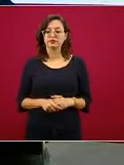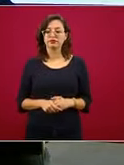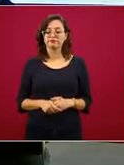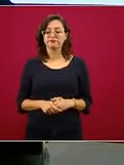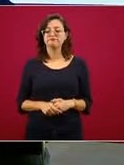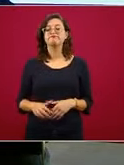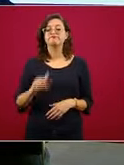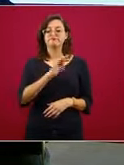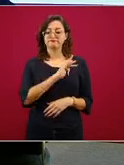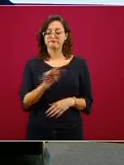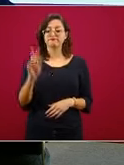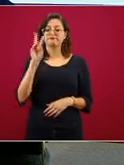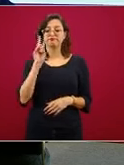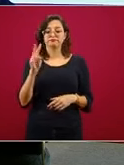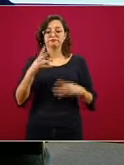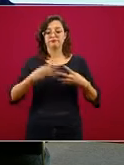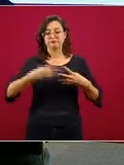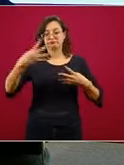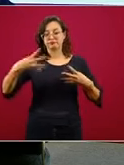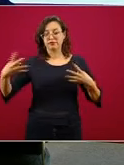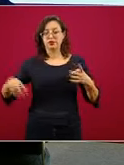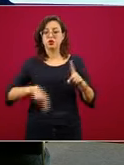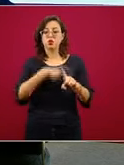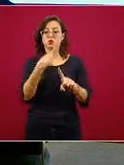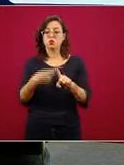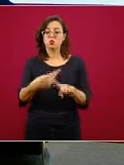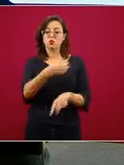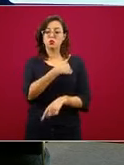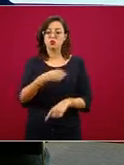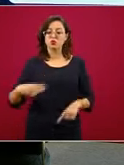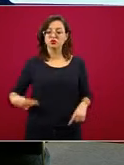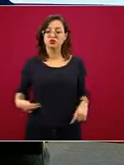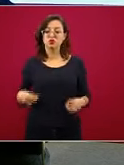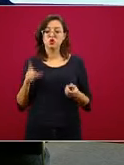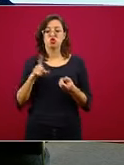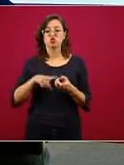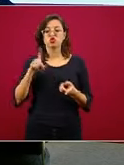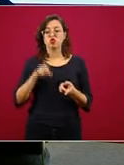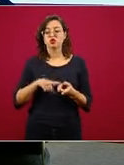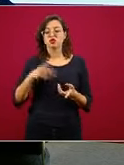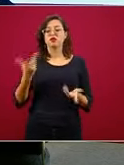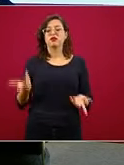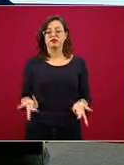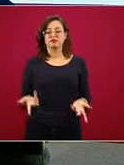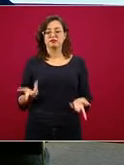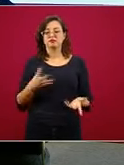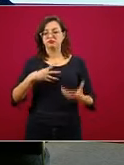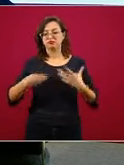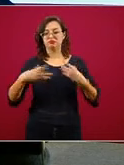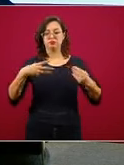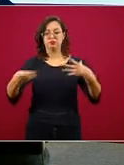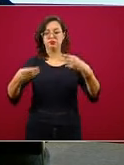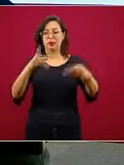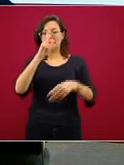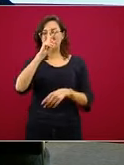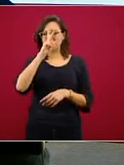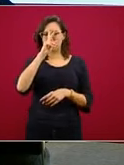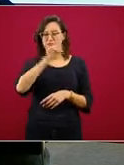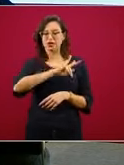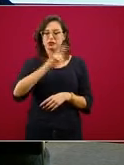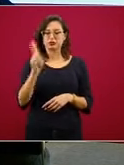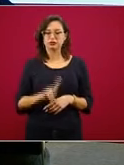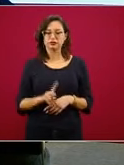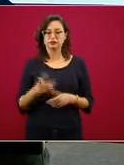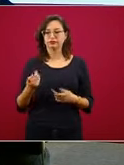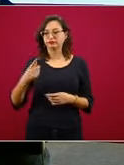Lo vemos en gráfica por municipio, donde está la explicación de lo que está ocurriendo en